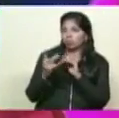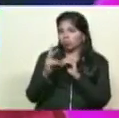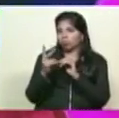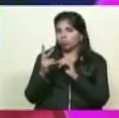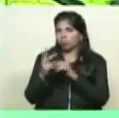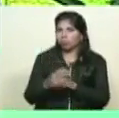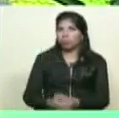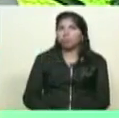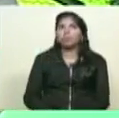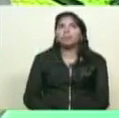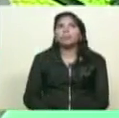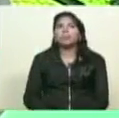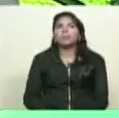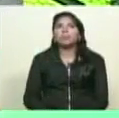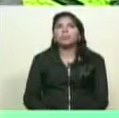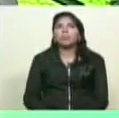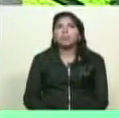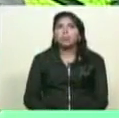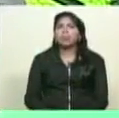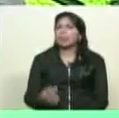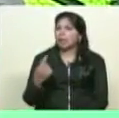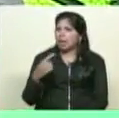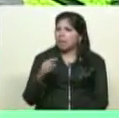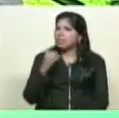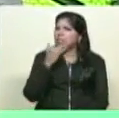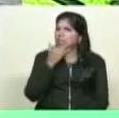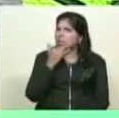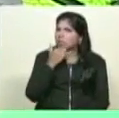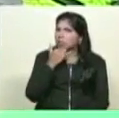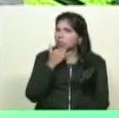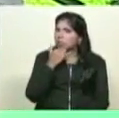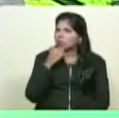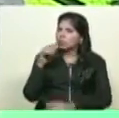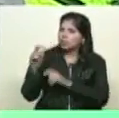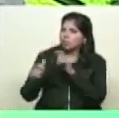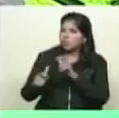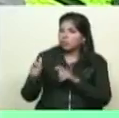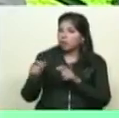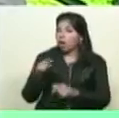La crítica y la autocrítica, hay camaradas que la utilizan